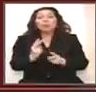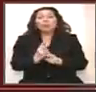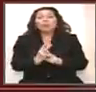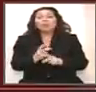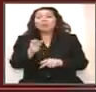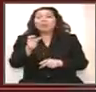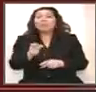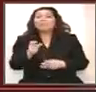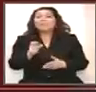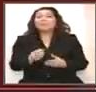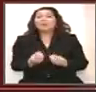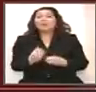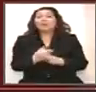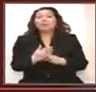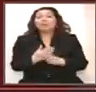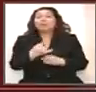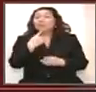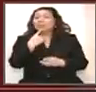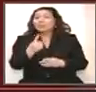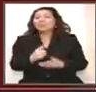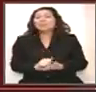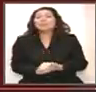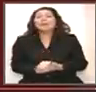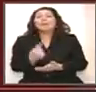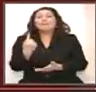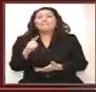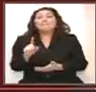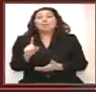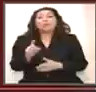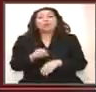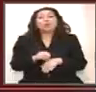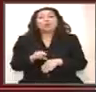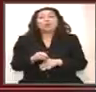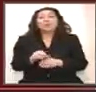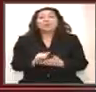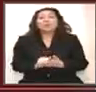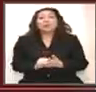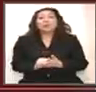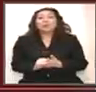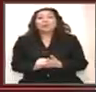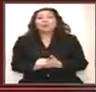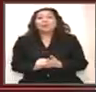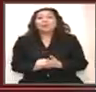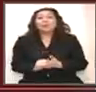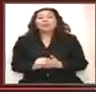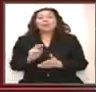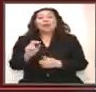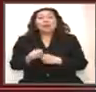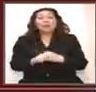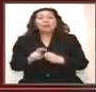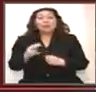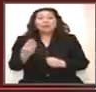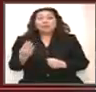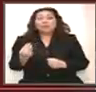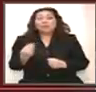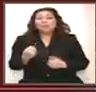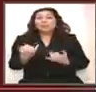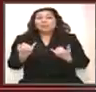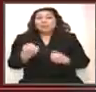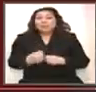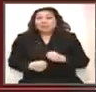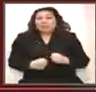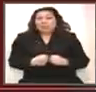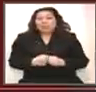Seguridad Ciudadana, conforme a lo dispuesto por el Consejo Nacional de Seguridad Ciudadana en el 2014. Este